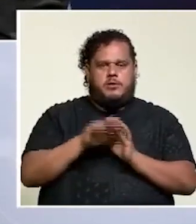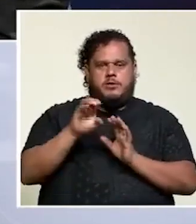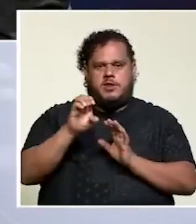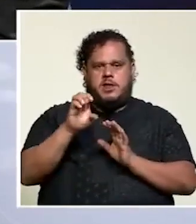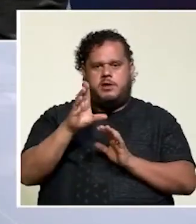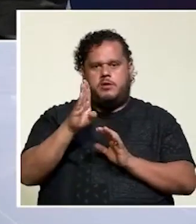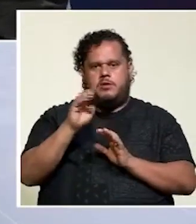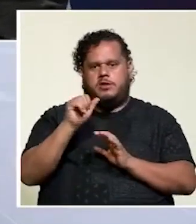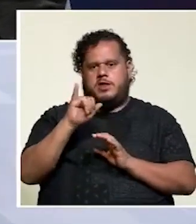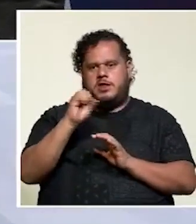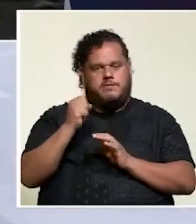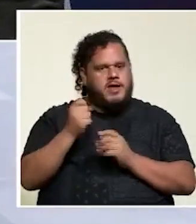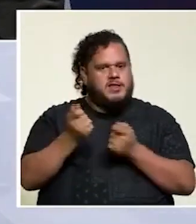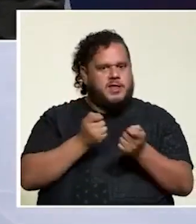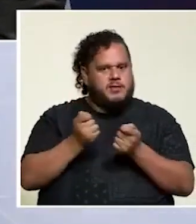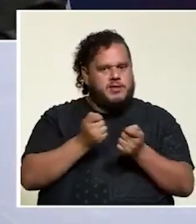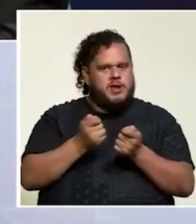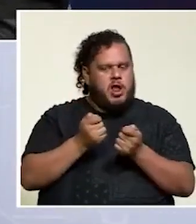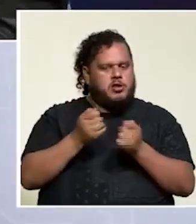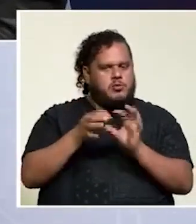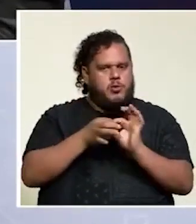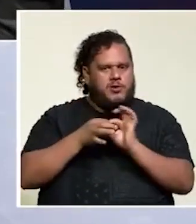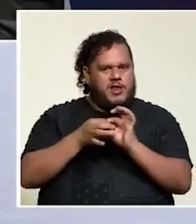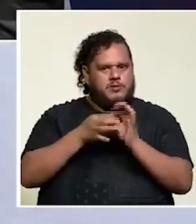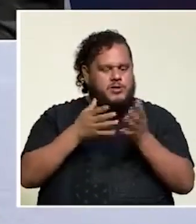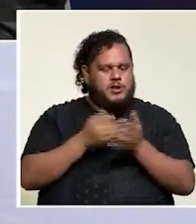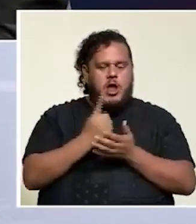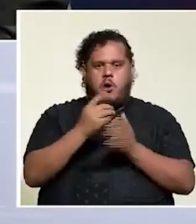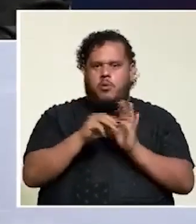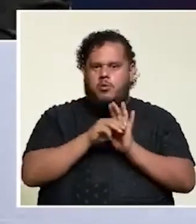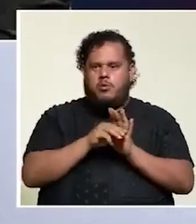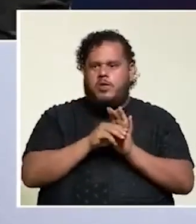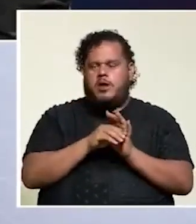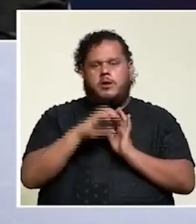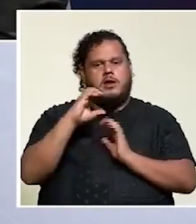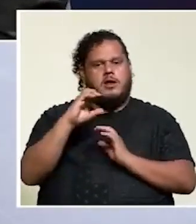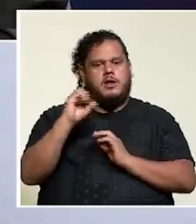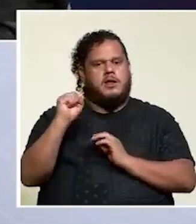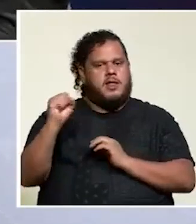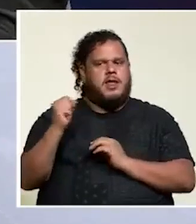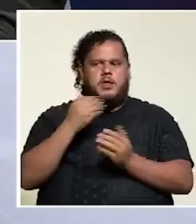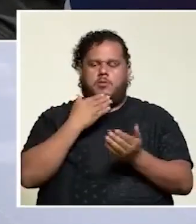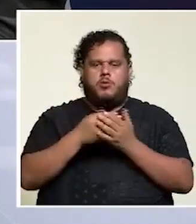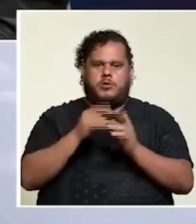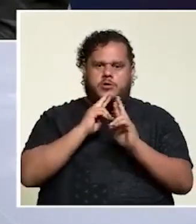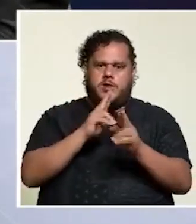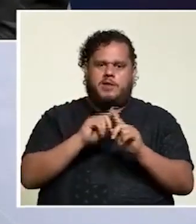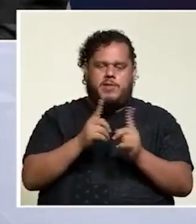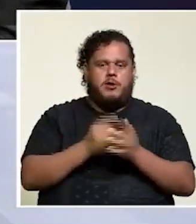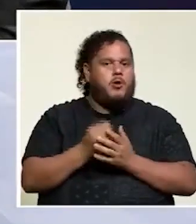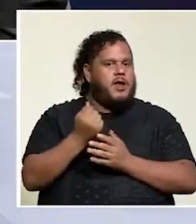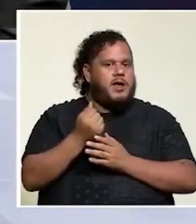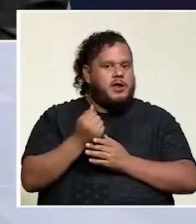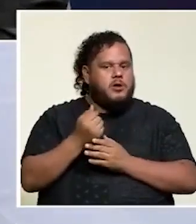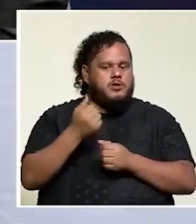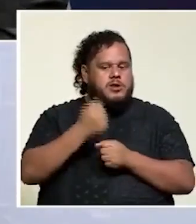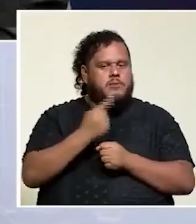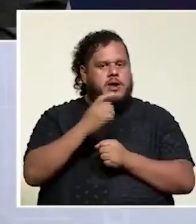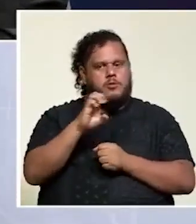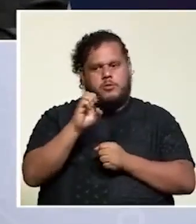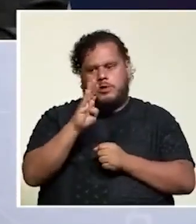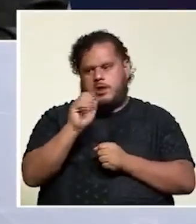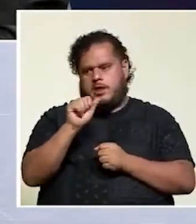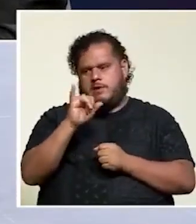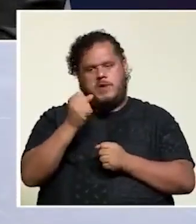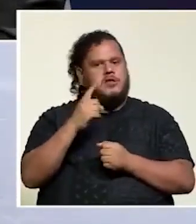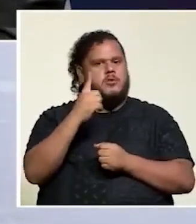EVAIS administrados por las cooperativas. Ha sido un modelo que a la caja le ha dado muy buenos resultados. El costo de operar un EVAIS por